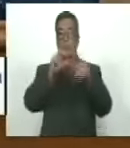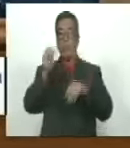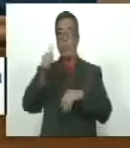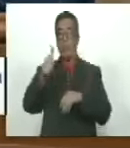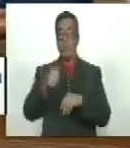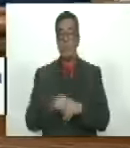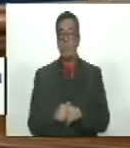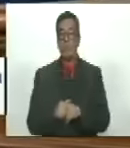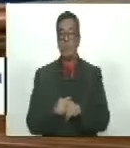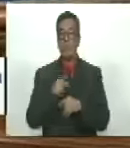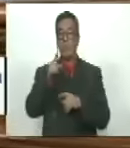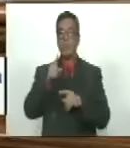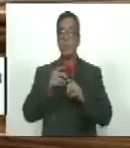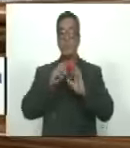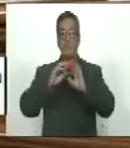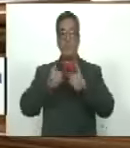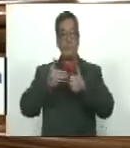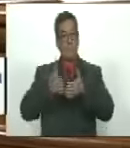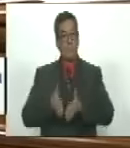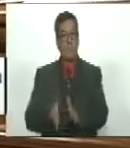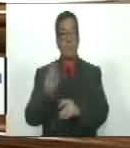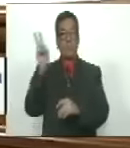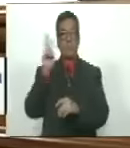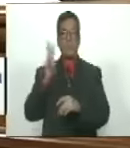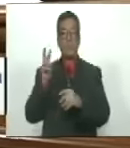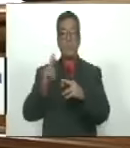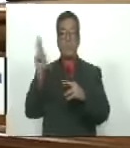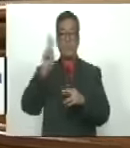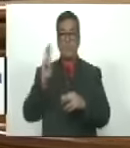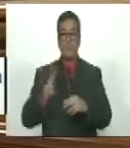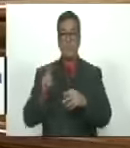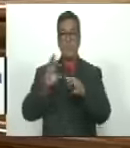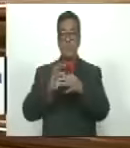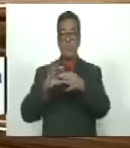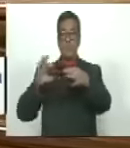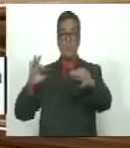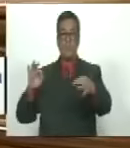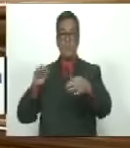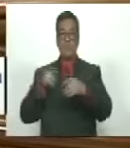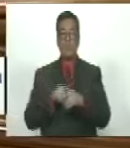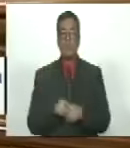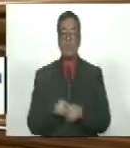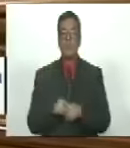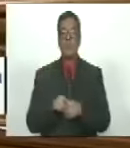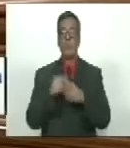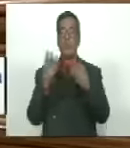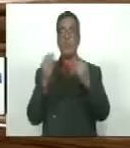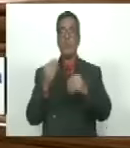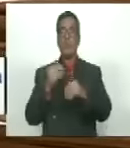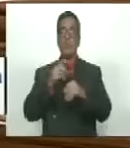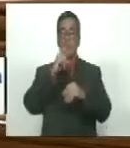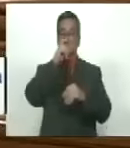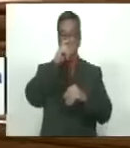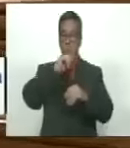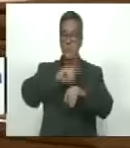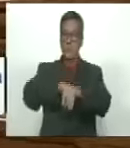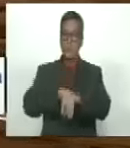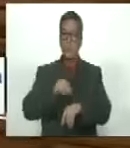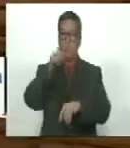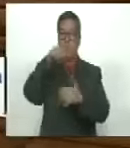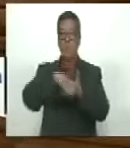1810, cuando nació Venezuela como una república independiente. Pasaron muchísimos años desde el